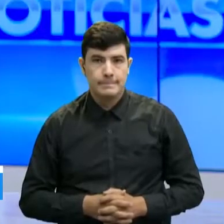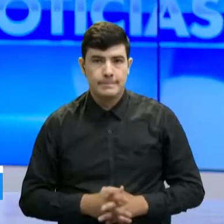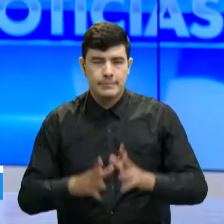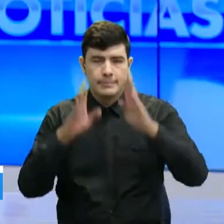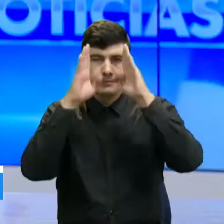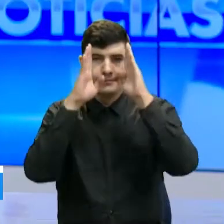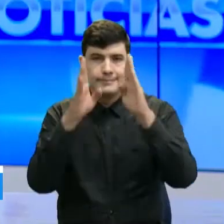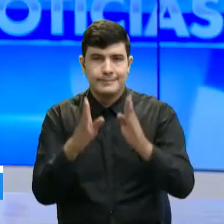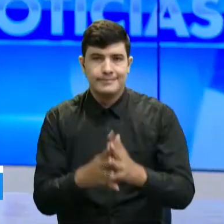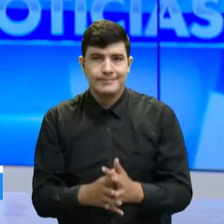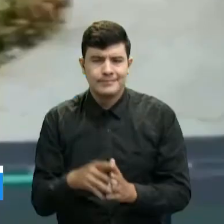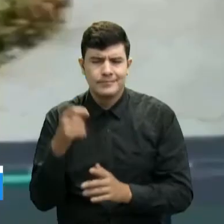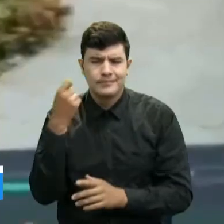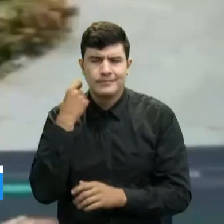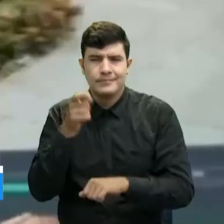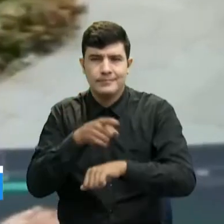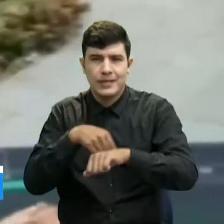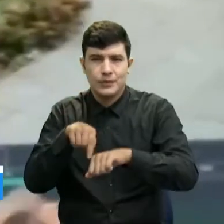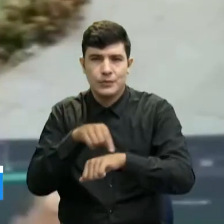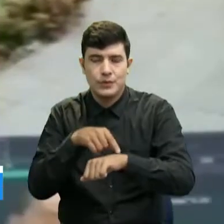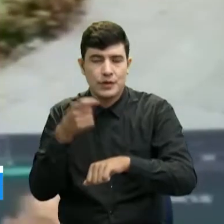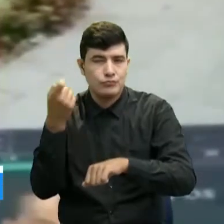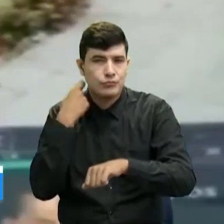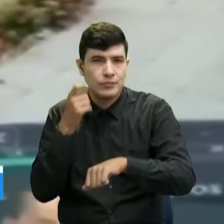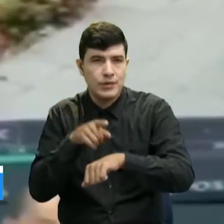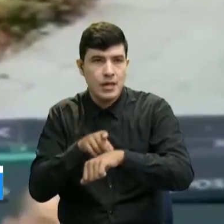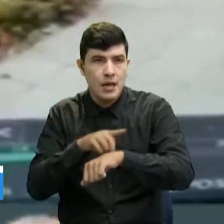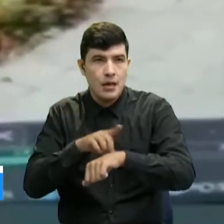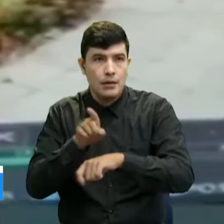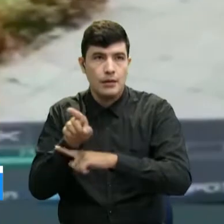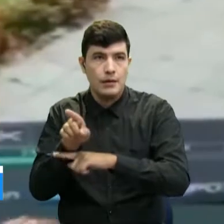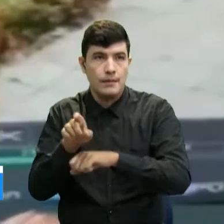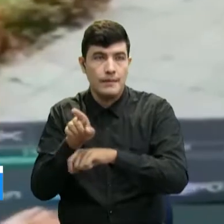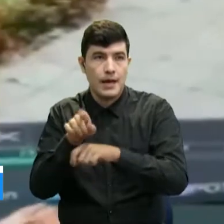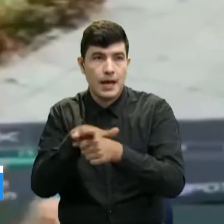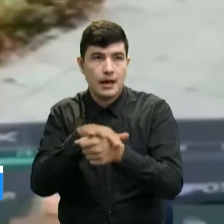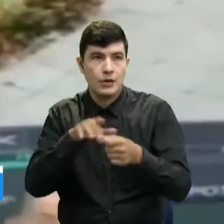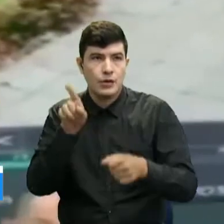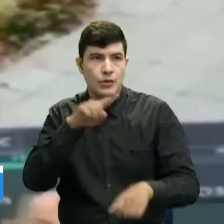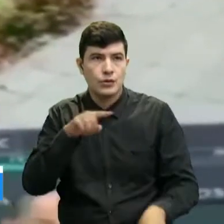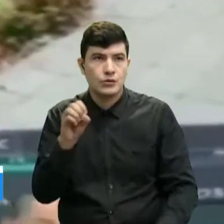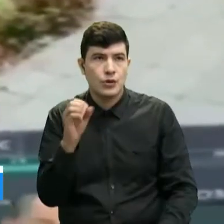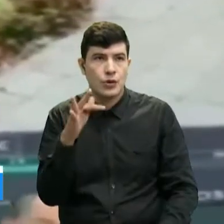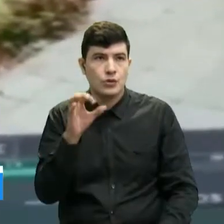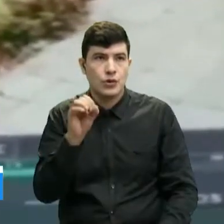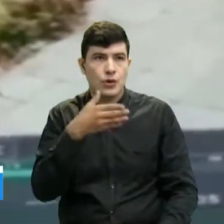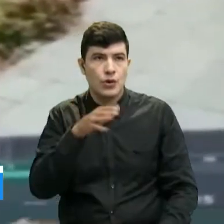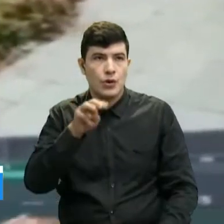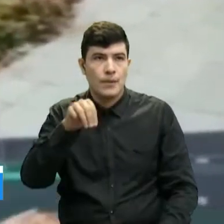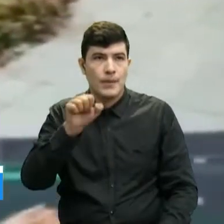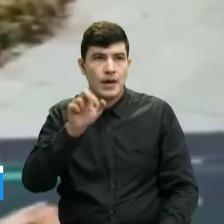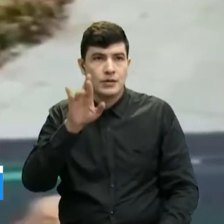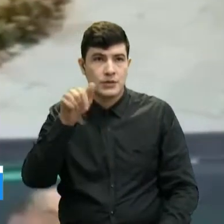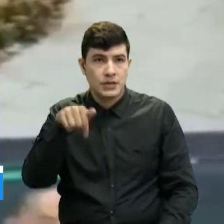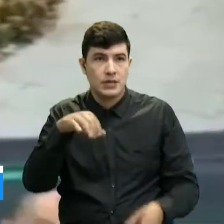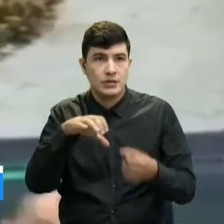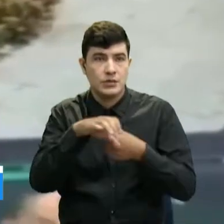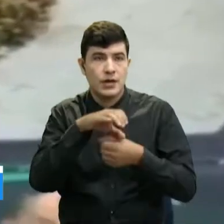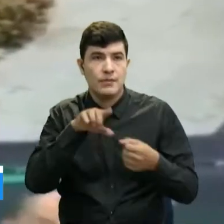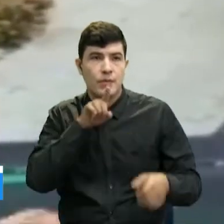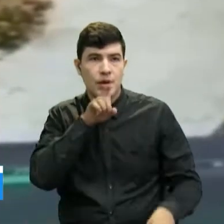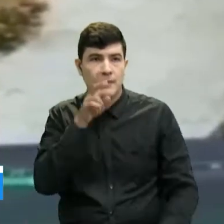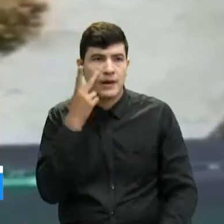Y mucha atención porque hace pocos minutos se registró un accidente en el barrio Sotomayor, esto es en Bucaramanga. Ahí lo vemos,